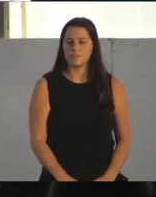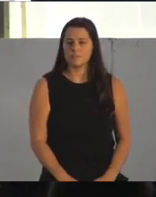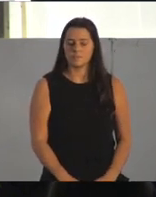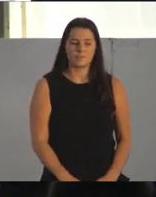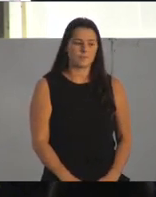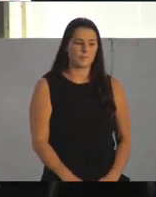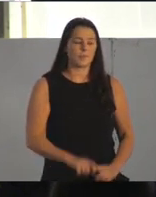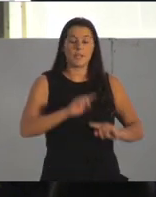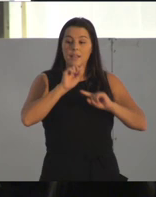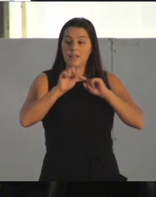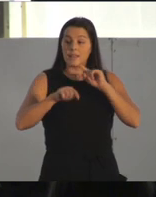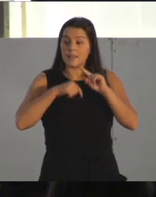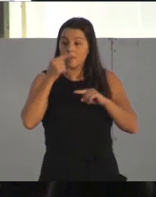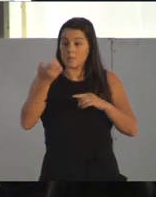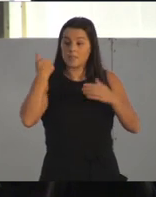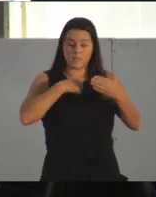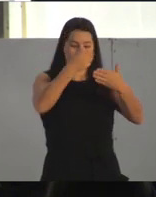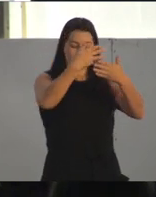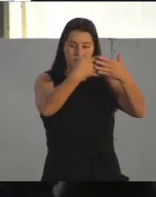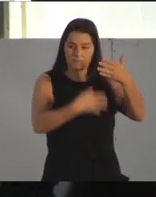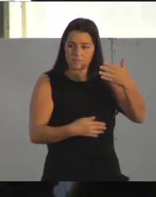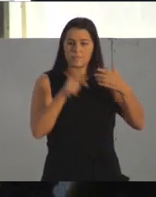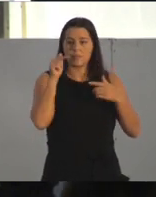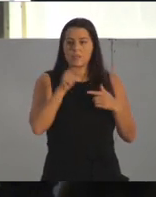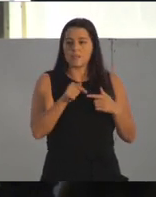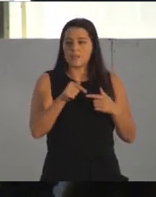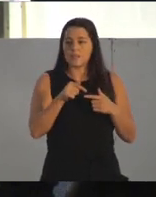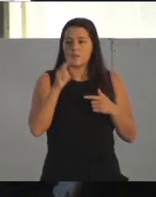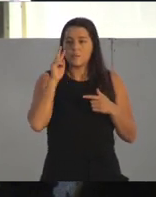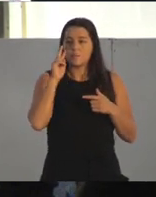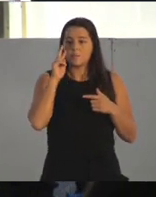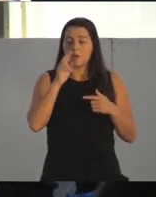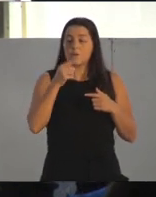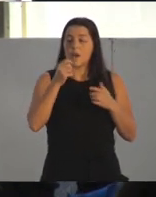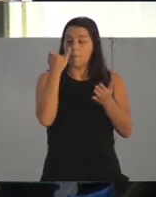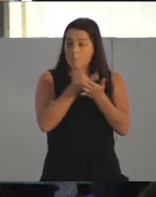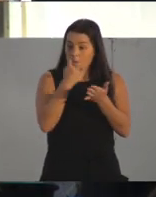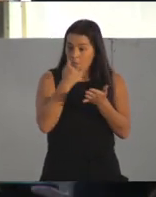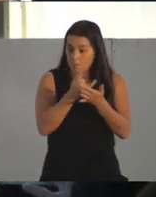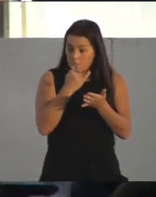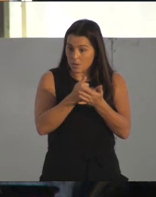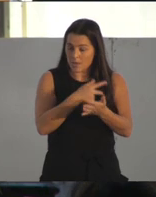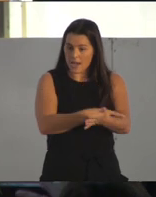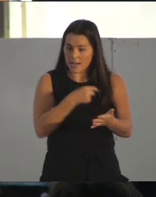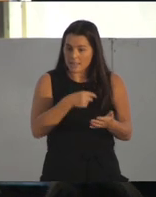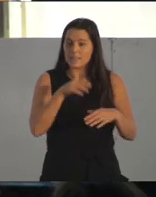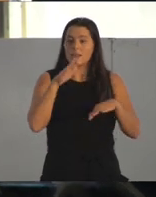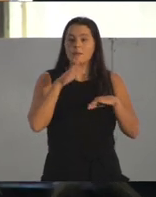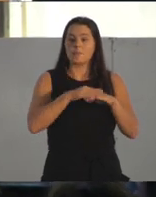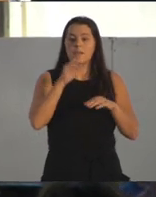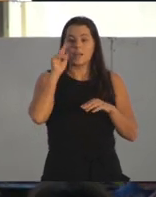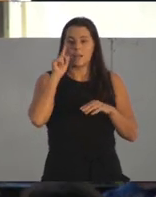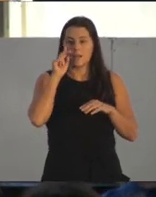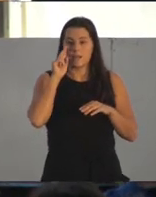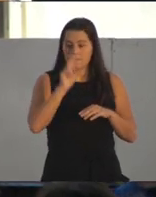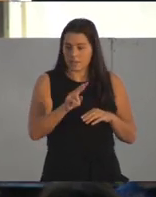Y después recurrimos a pruebas diagnósticas. Una es una prueba analítica y otras son pruebas de imagen. La